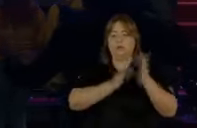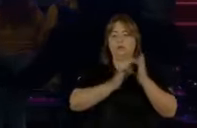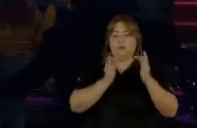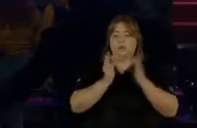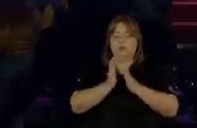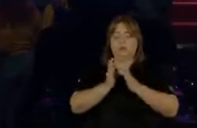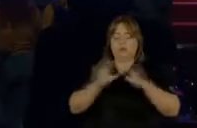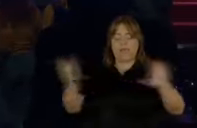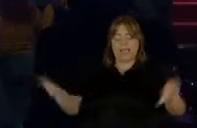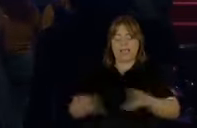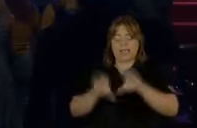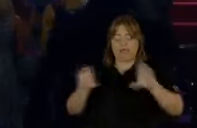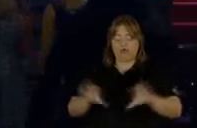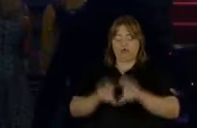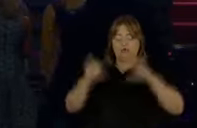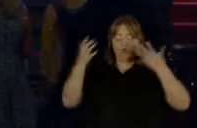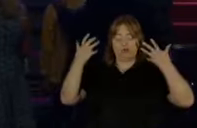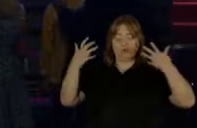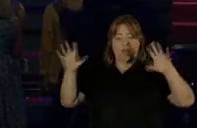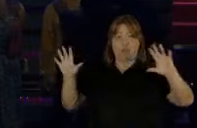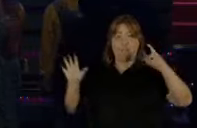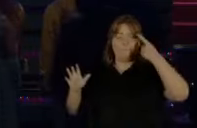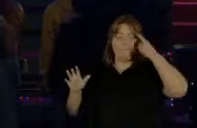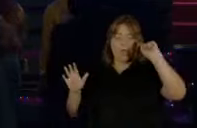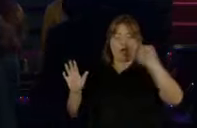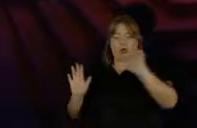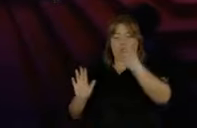está hecho para tu gloria.